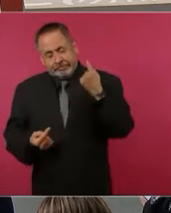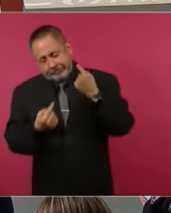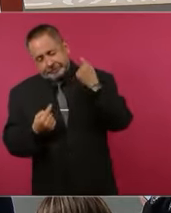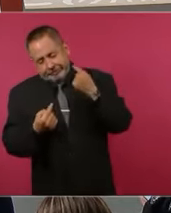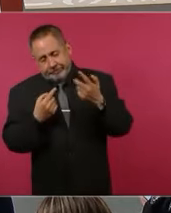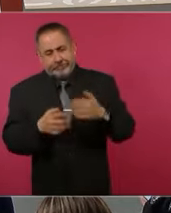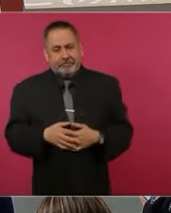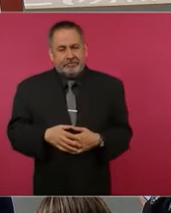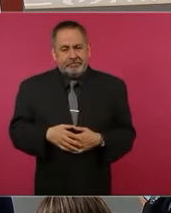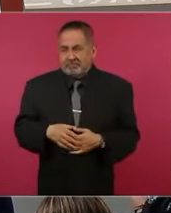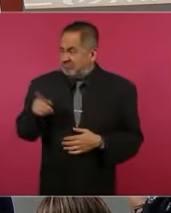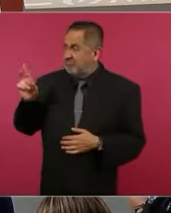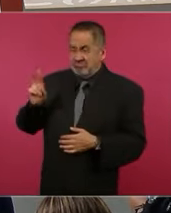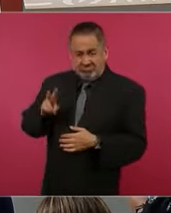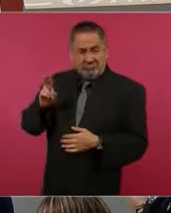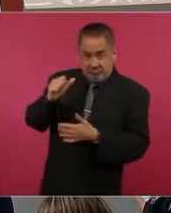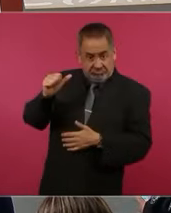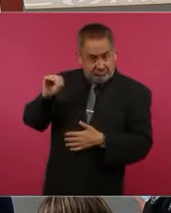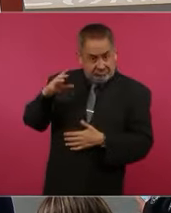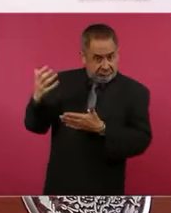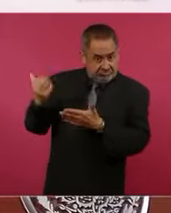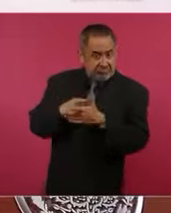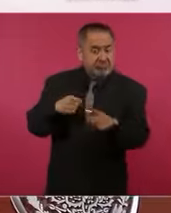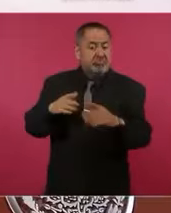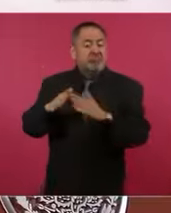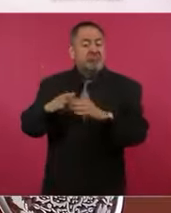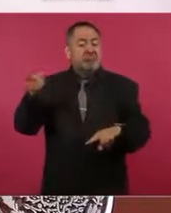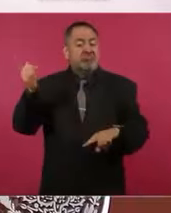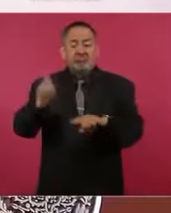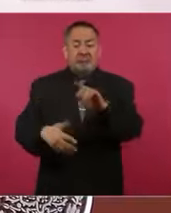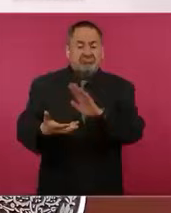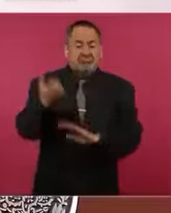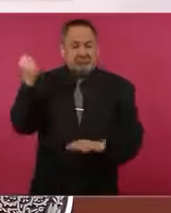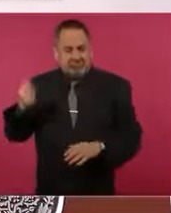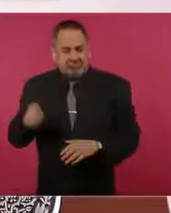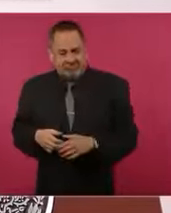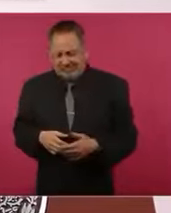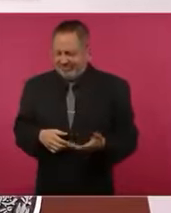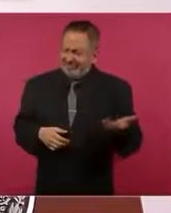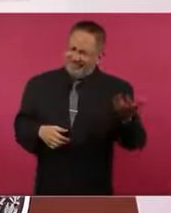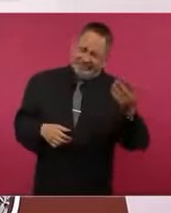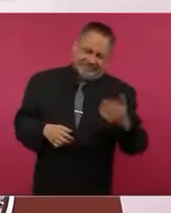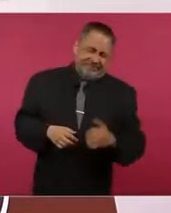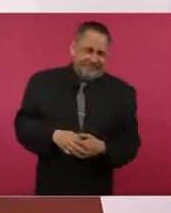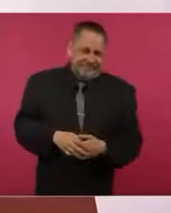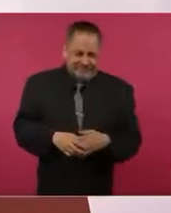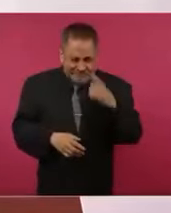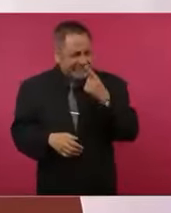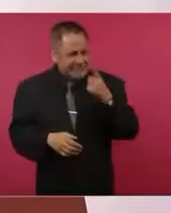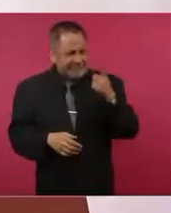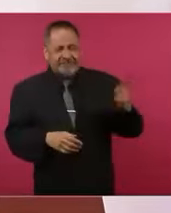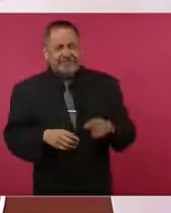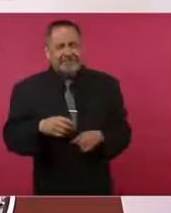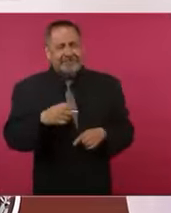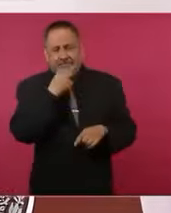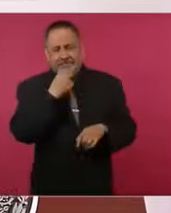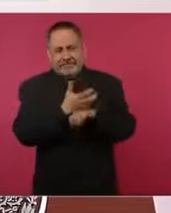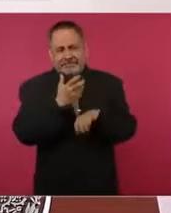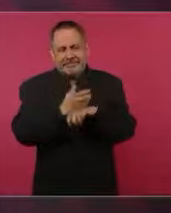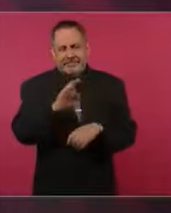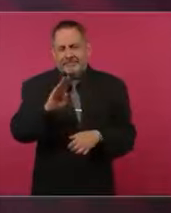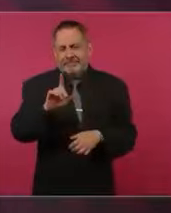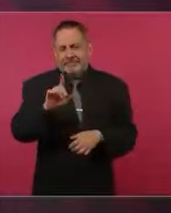te van a expropiar tus casas. ¿No ven que hasta Blinken ya está hablando? Ya está diciendo